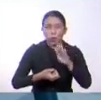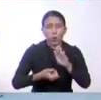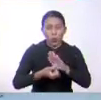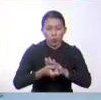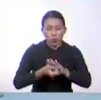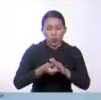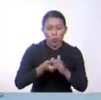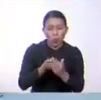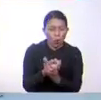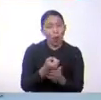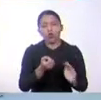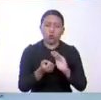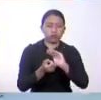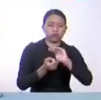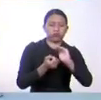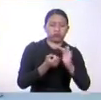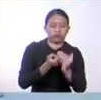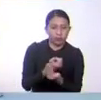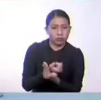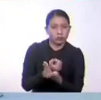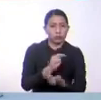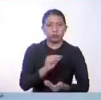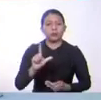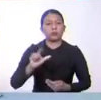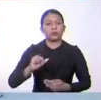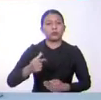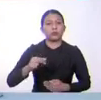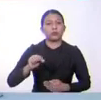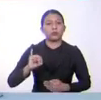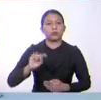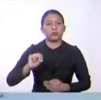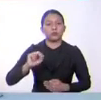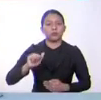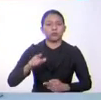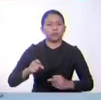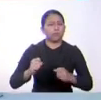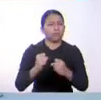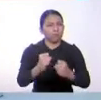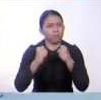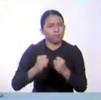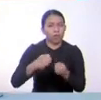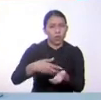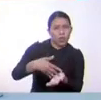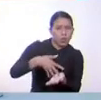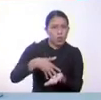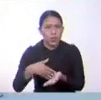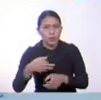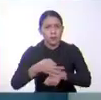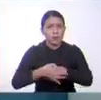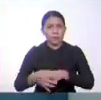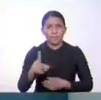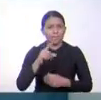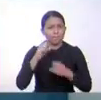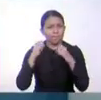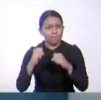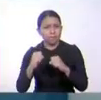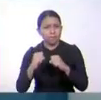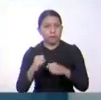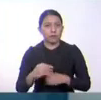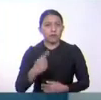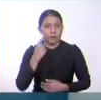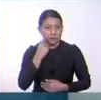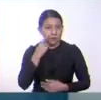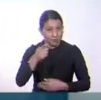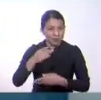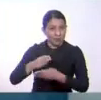un polímero llamada lignina y le confiere gran resistencia a las células. De hecho, las maderas